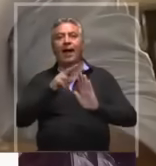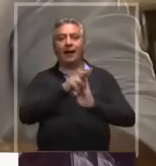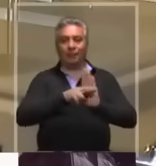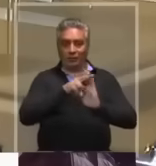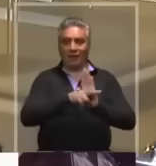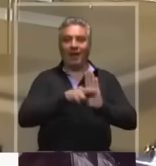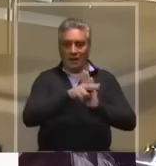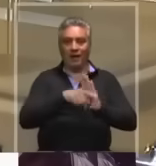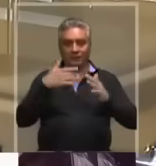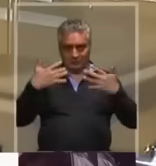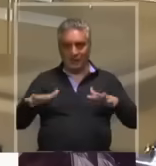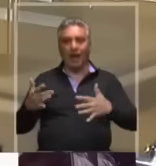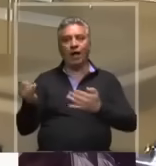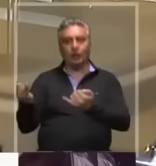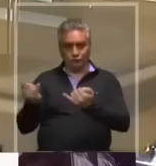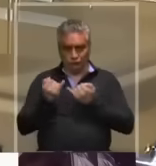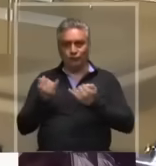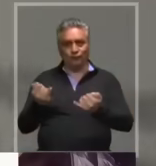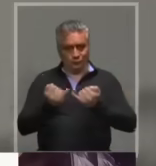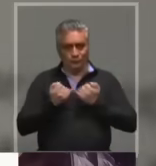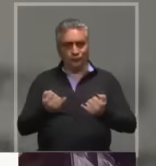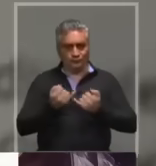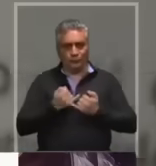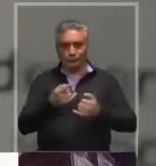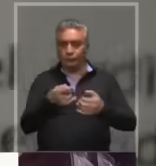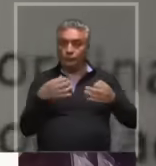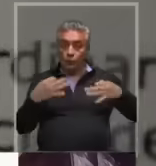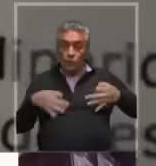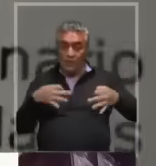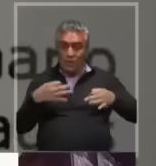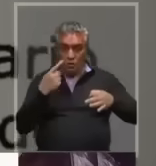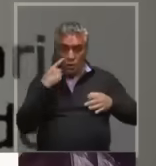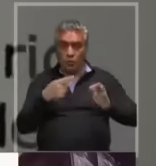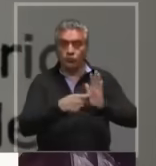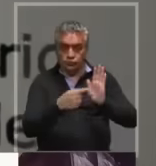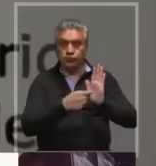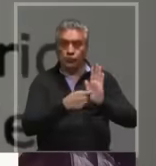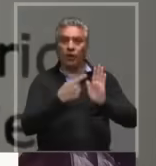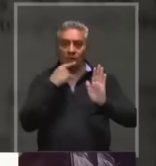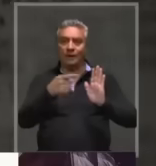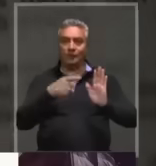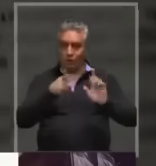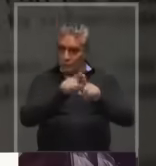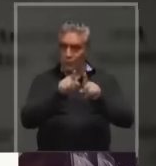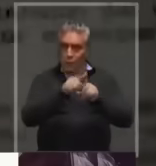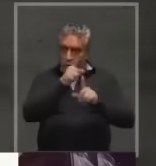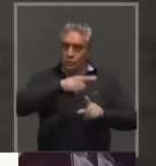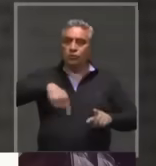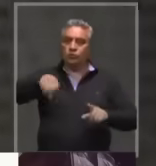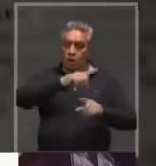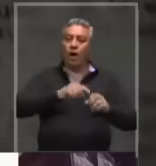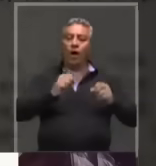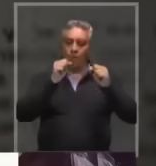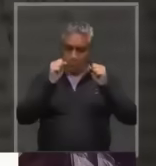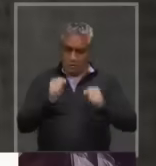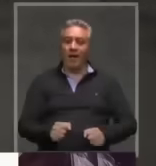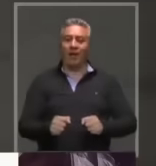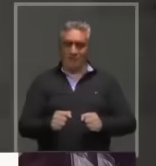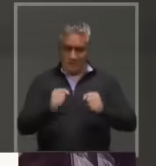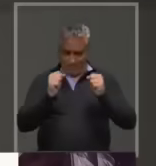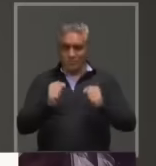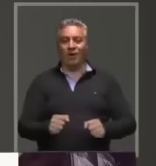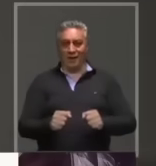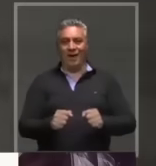información inédita y exclusiva. Un documento oculto hasta ahora que da cuenta de que todo esto bien se pudo haber evitado.